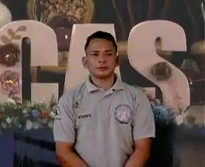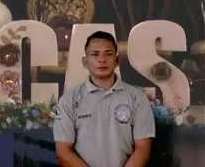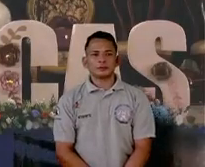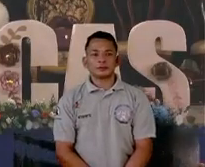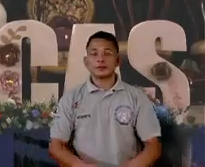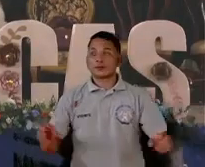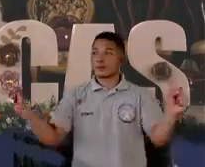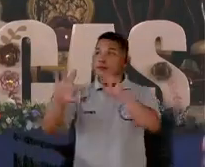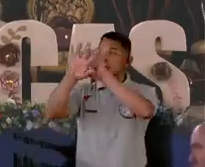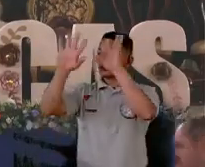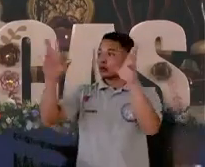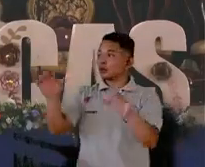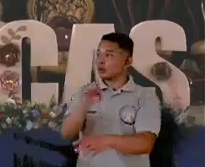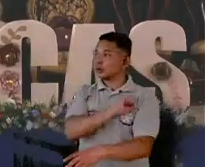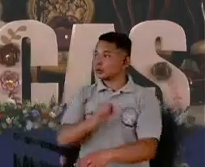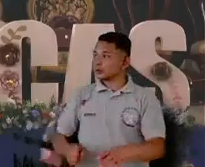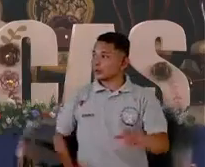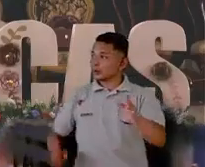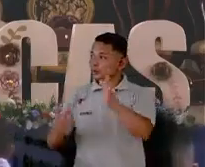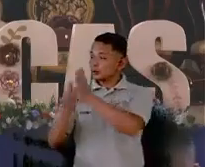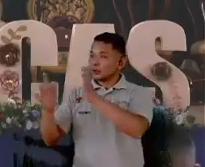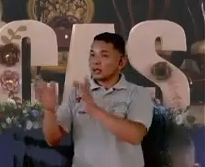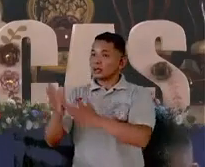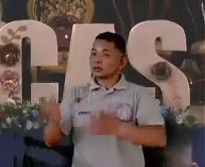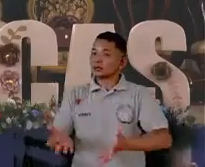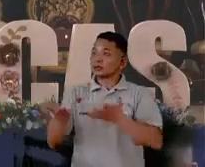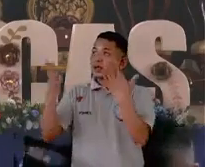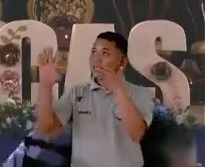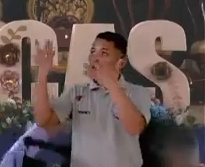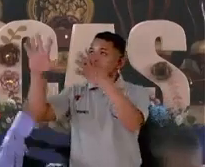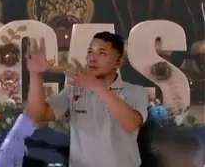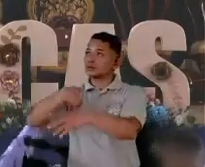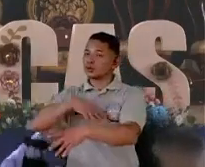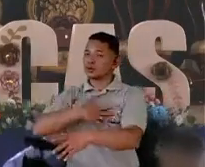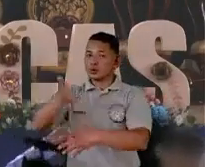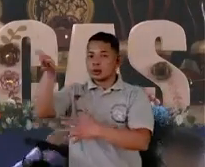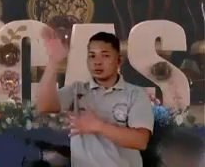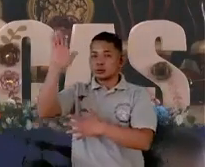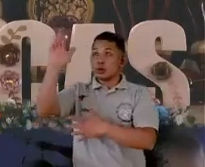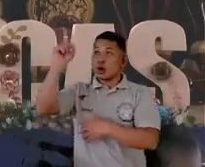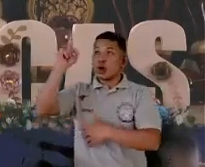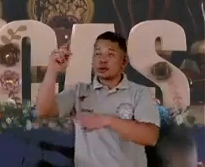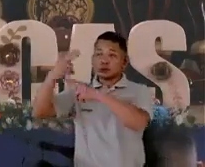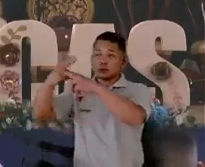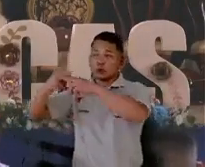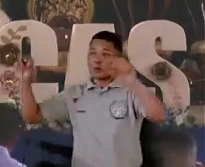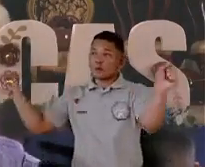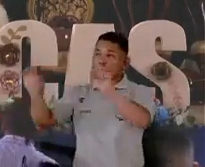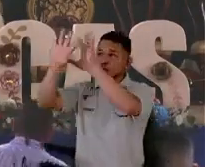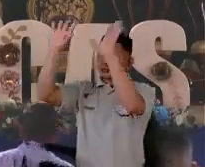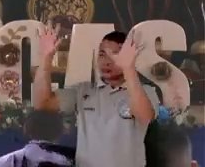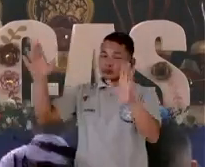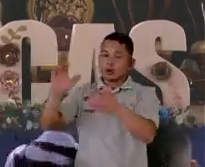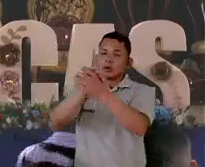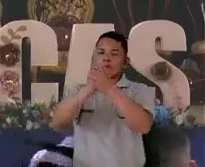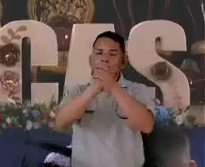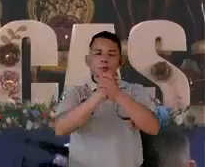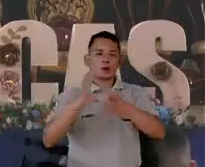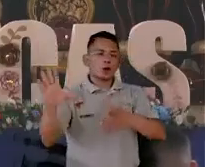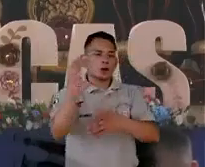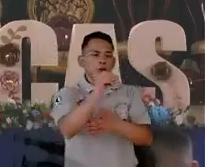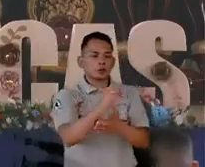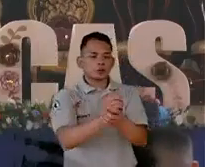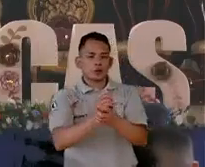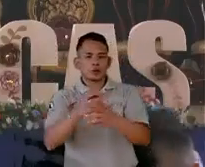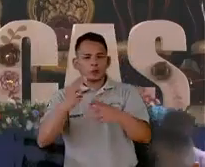Gloria al Señor Jesús. Démosle esa alabanza a nuestro Dios. Y a su nombre sea la gloria. Les saludo a todos en el admirable nombre de